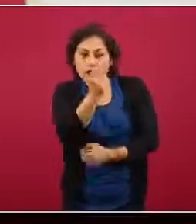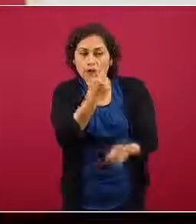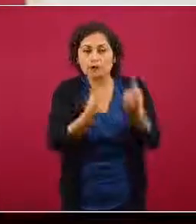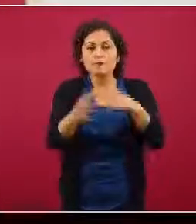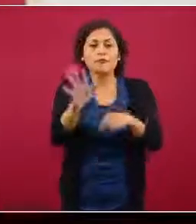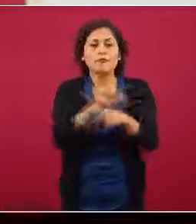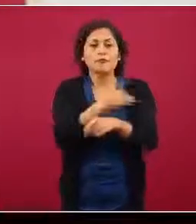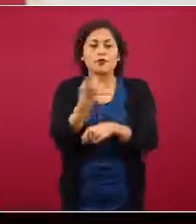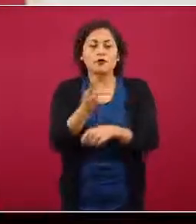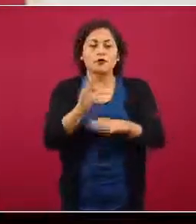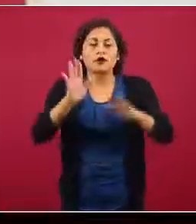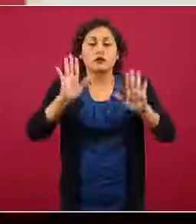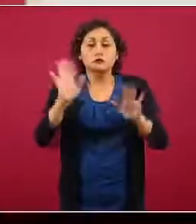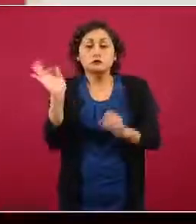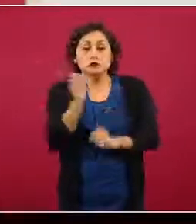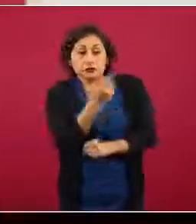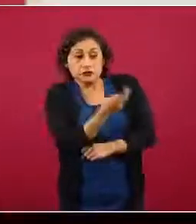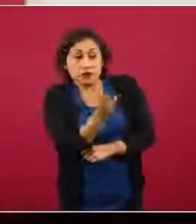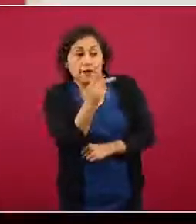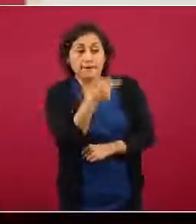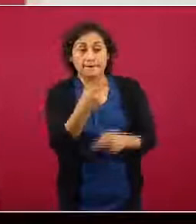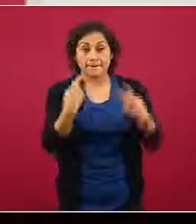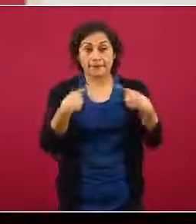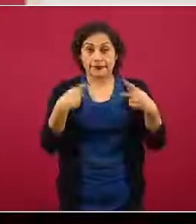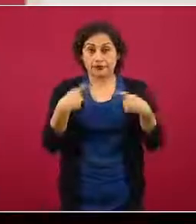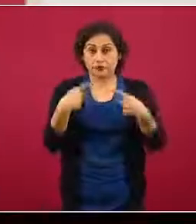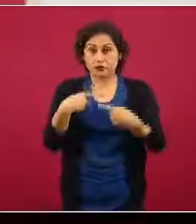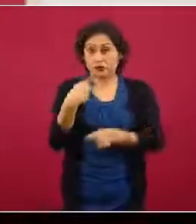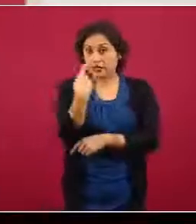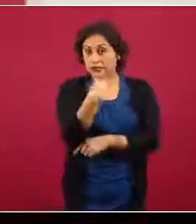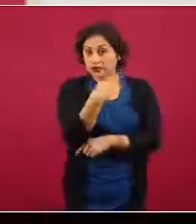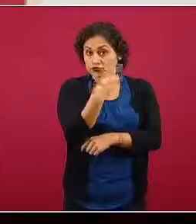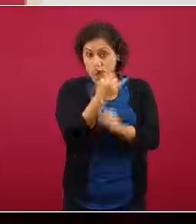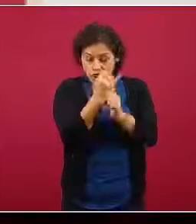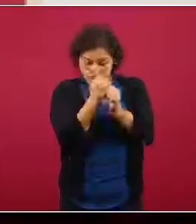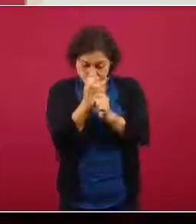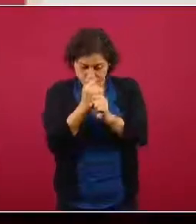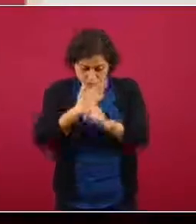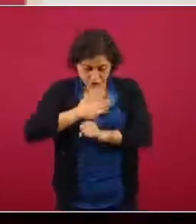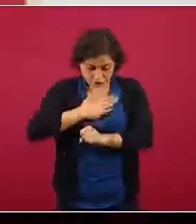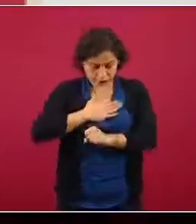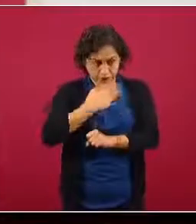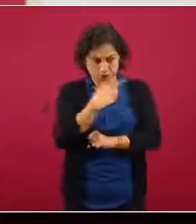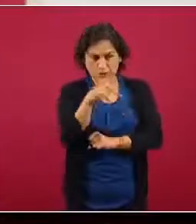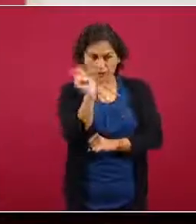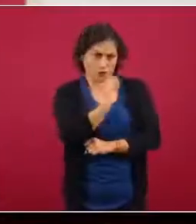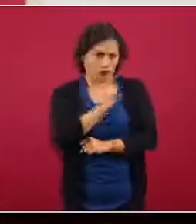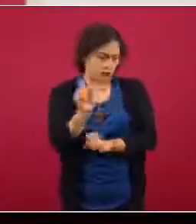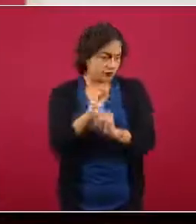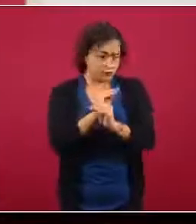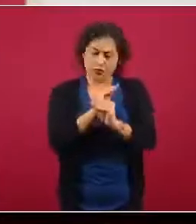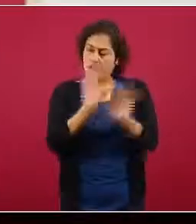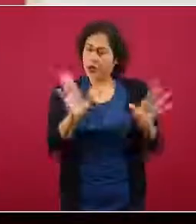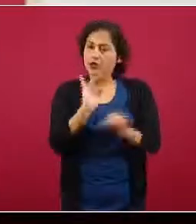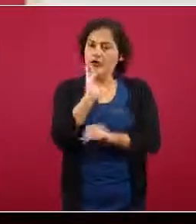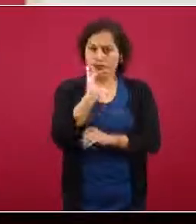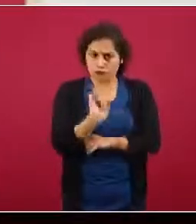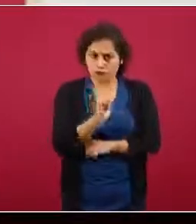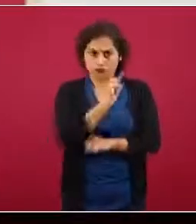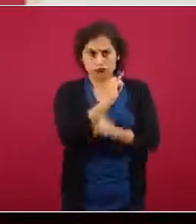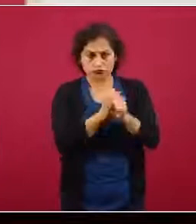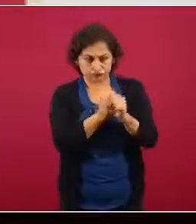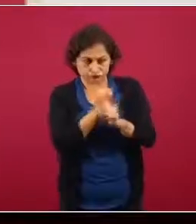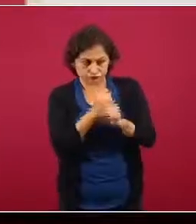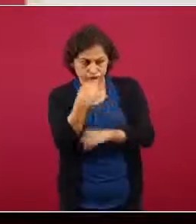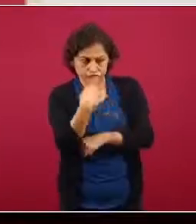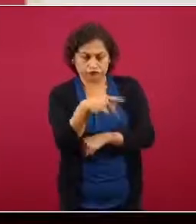Porque seguramente esas personas en su análisis personal, pero profesional, con lo profesional que son las